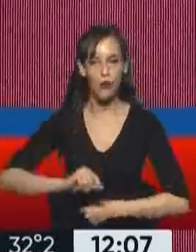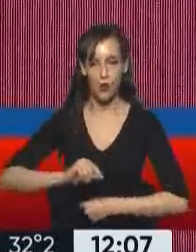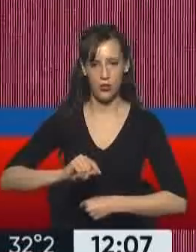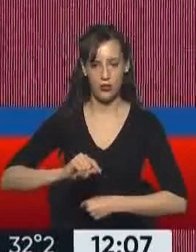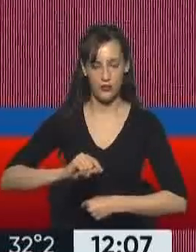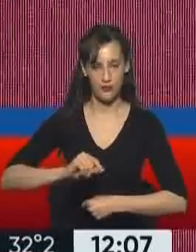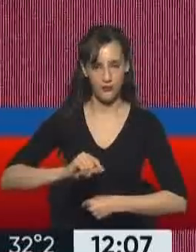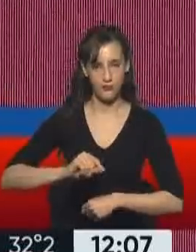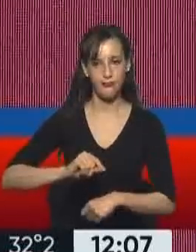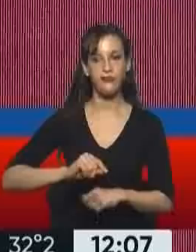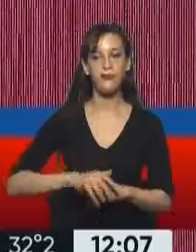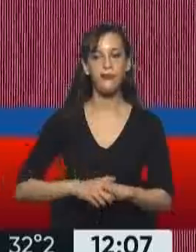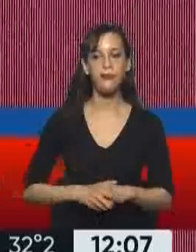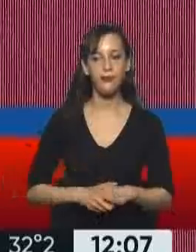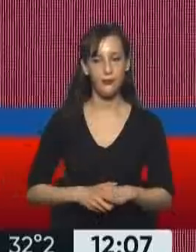que fuera competitiva